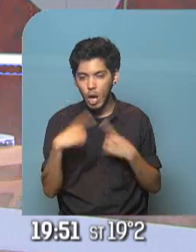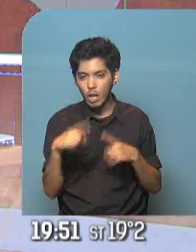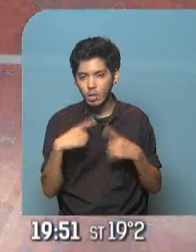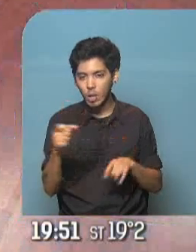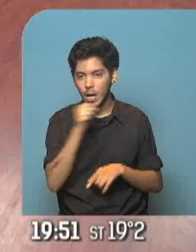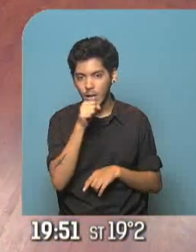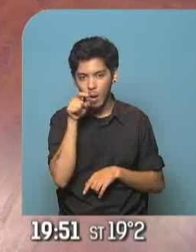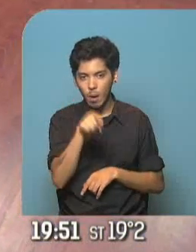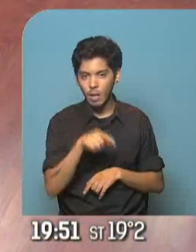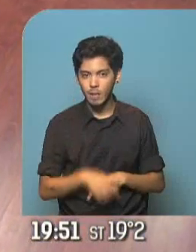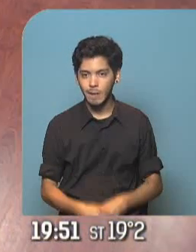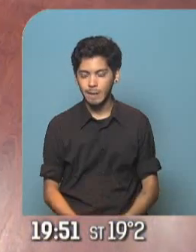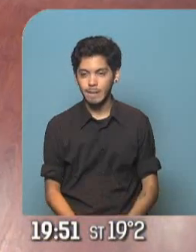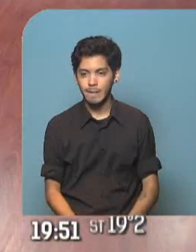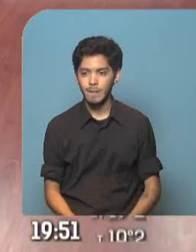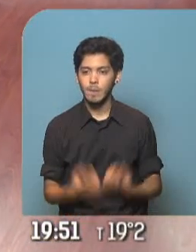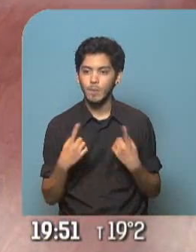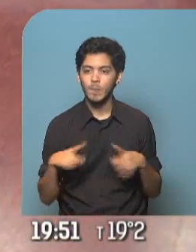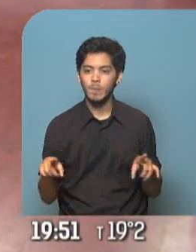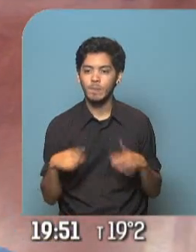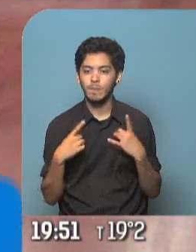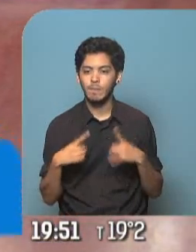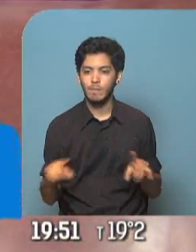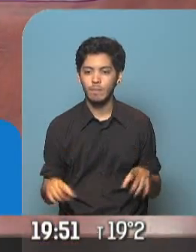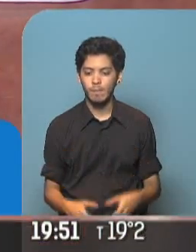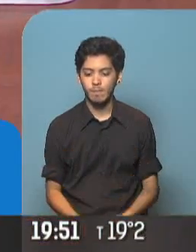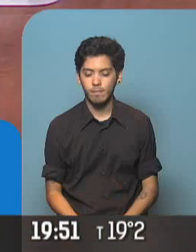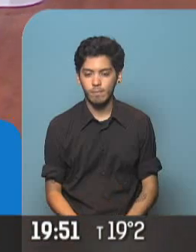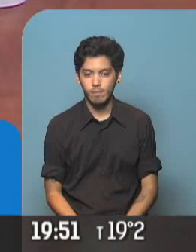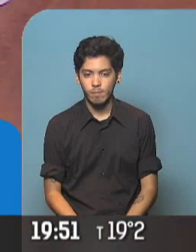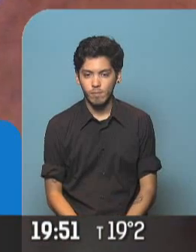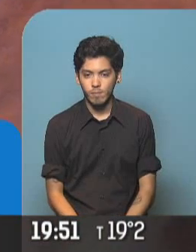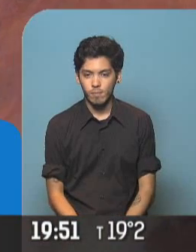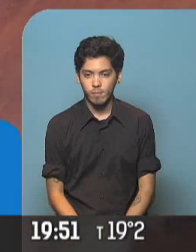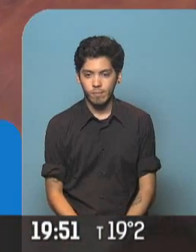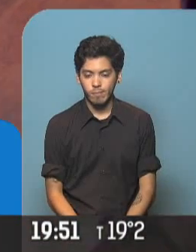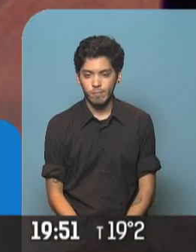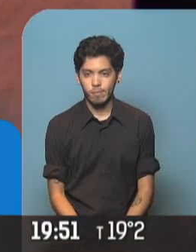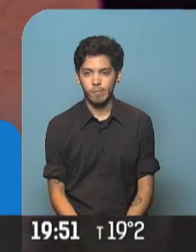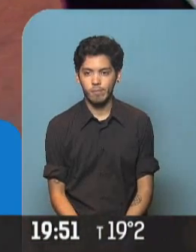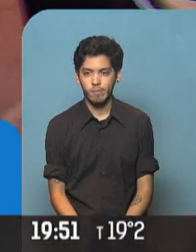Si veo tu cara que sonríe cómplice.